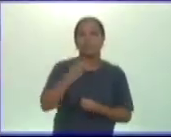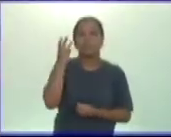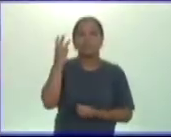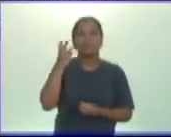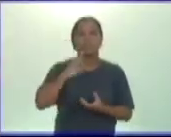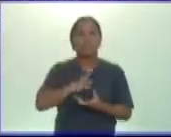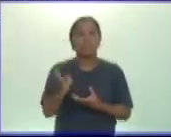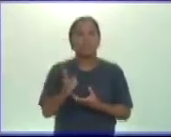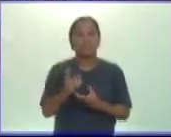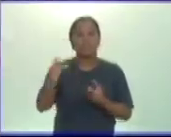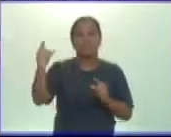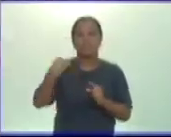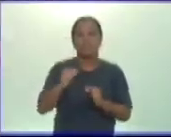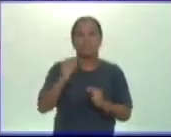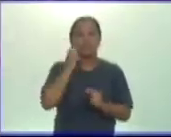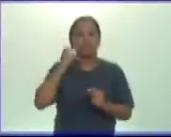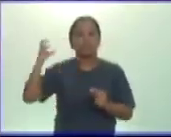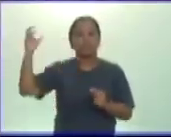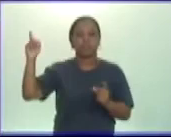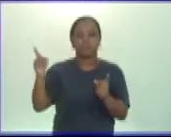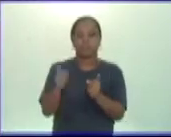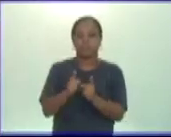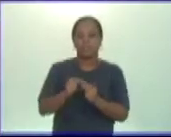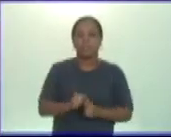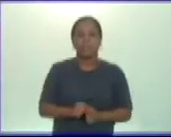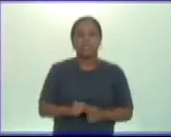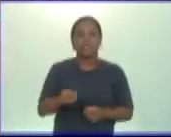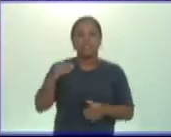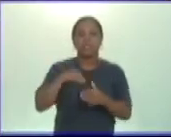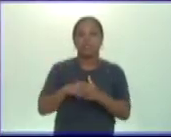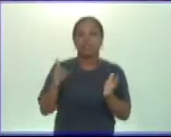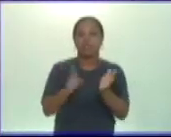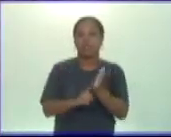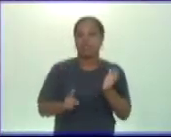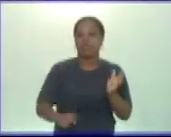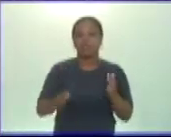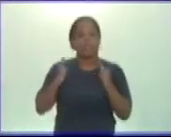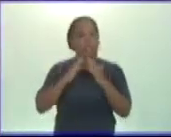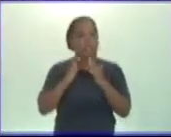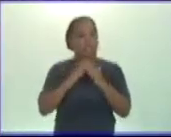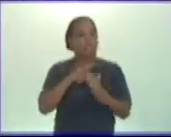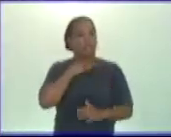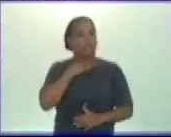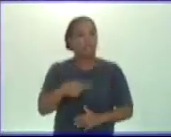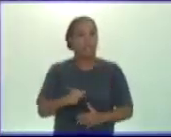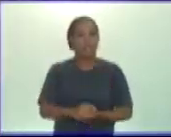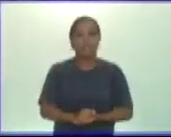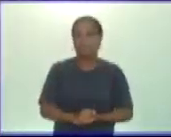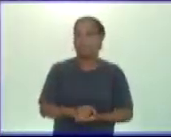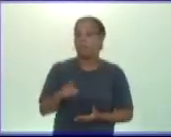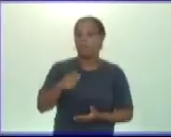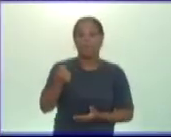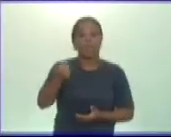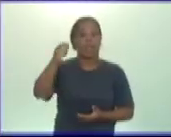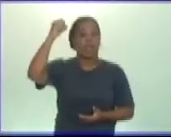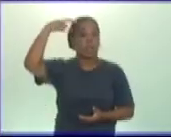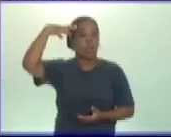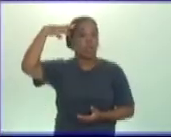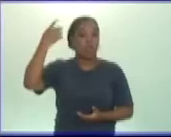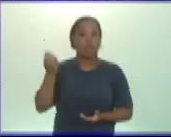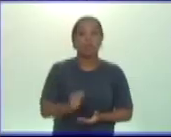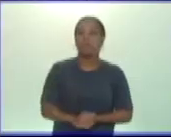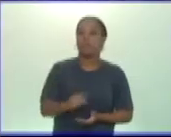las emisiones nocivas. Reducir el consumo de electricidad en el hogar, por ejemplo, no dejarse las luces encendidas o no